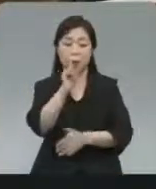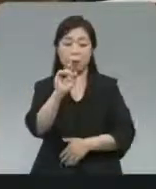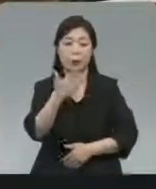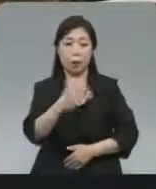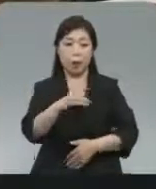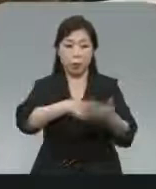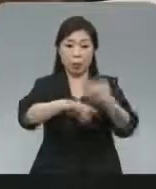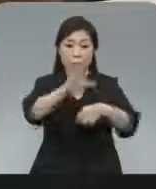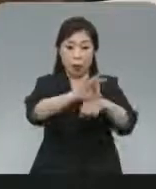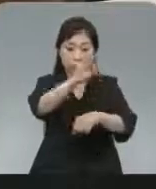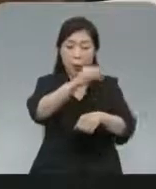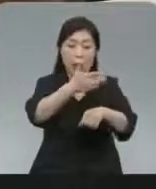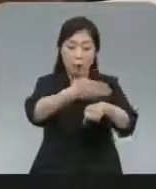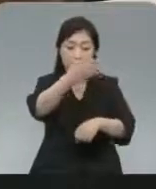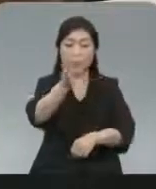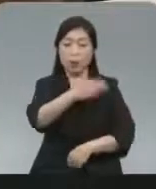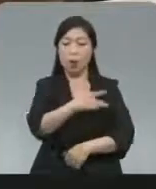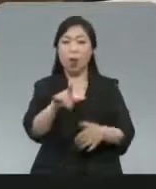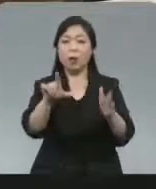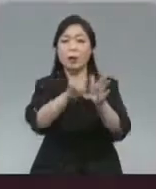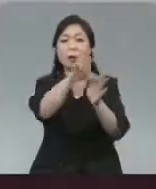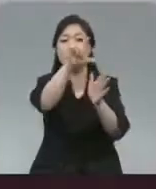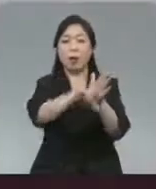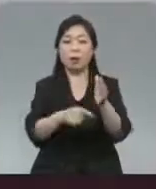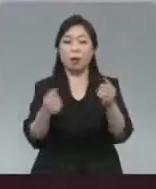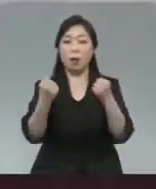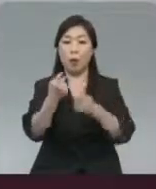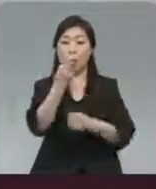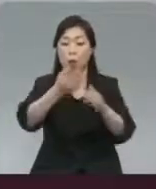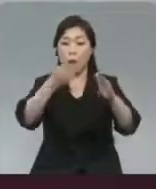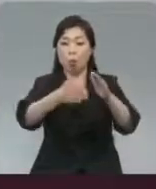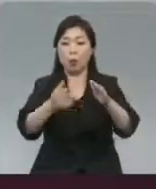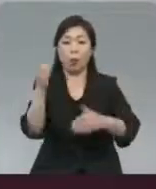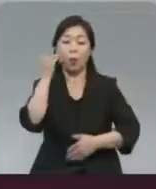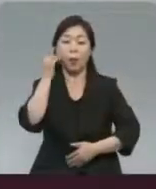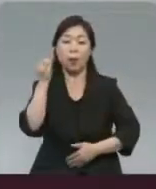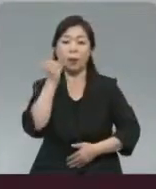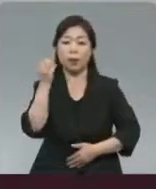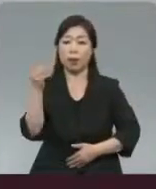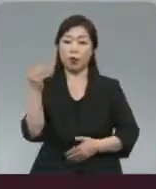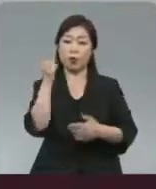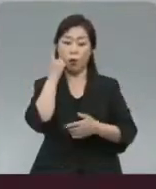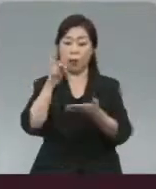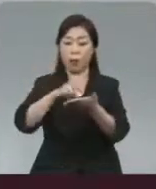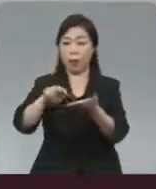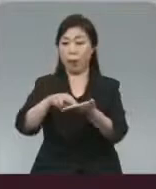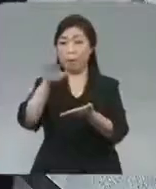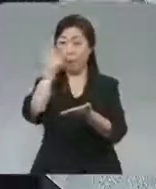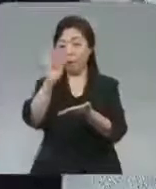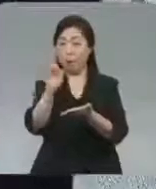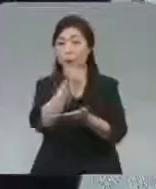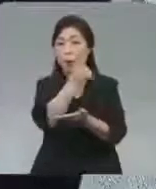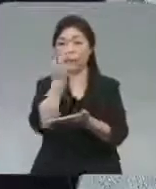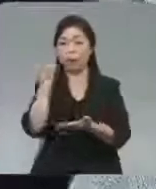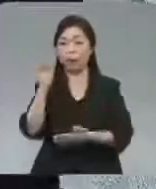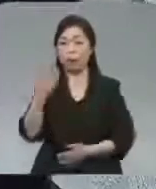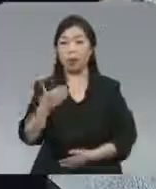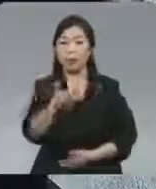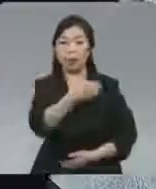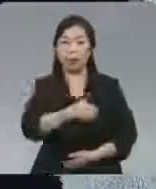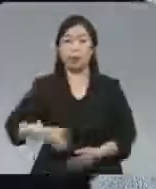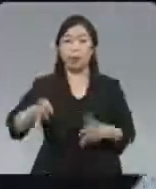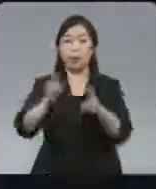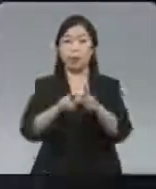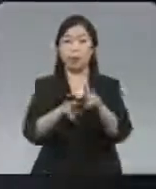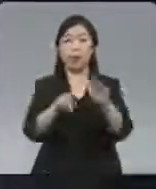250 millones por persona los ciudadanos pueden en este periodo que finaliza el 29 de octubre consultar si están en la